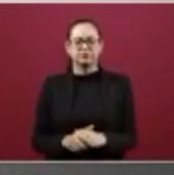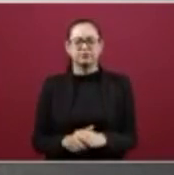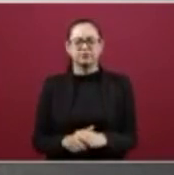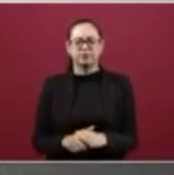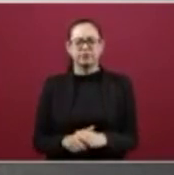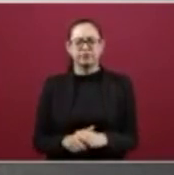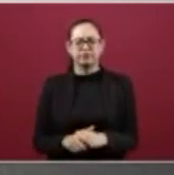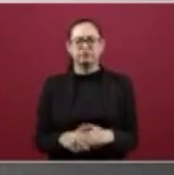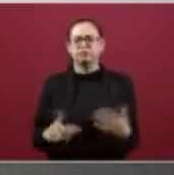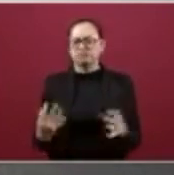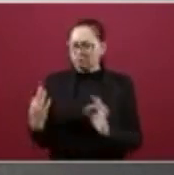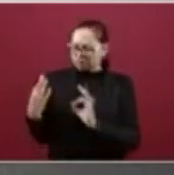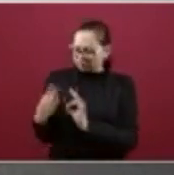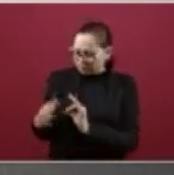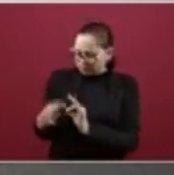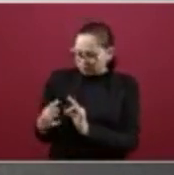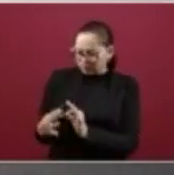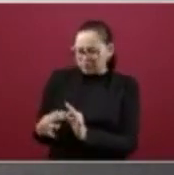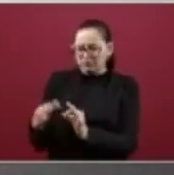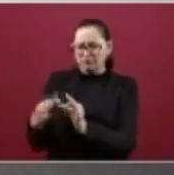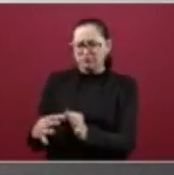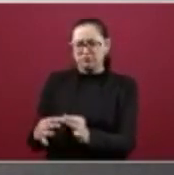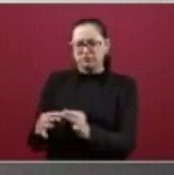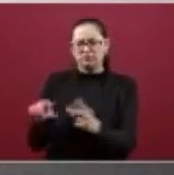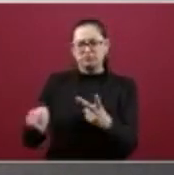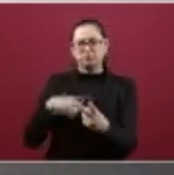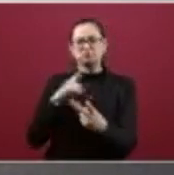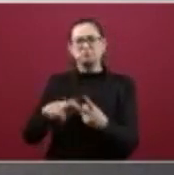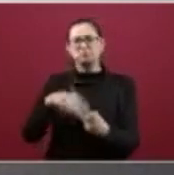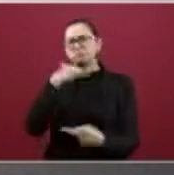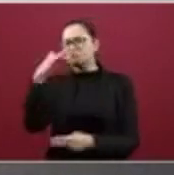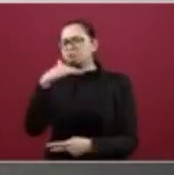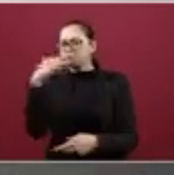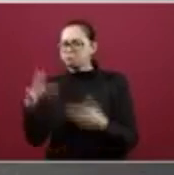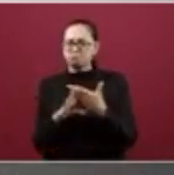con eficiencia, combatiendo la corrupción